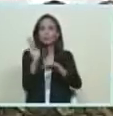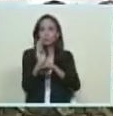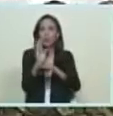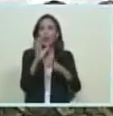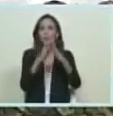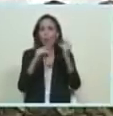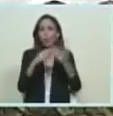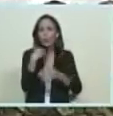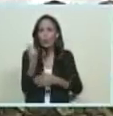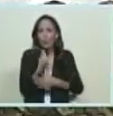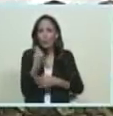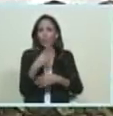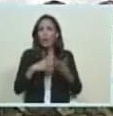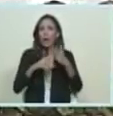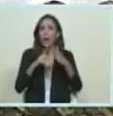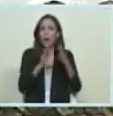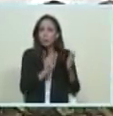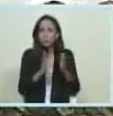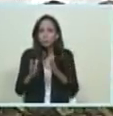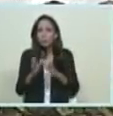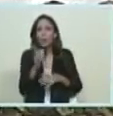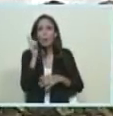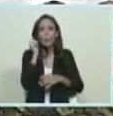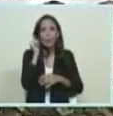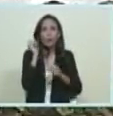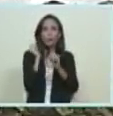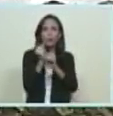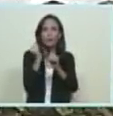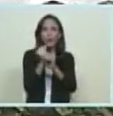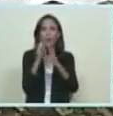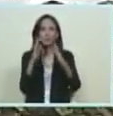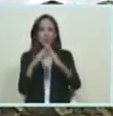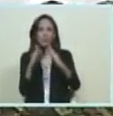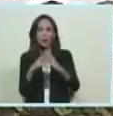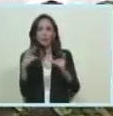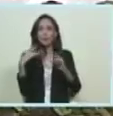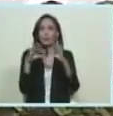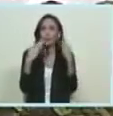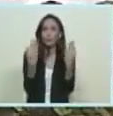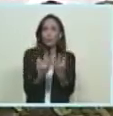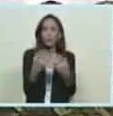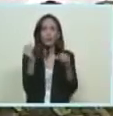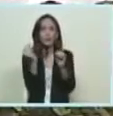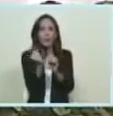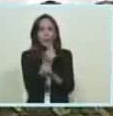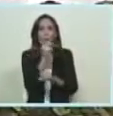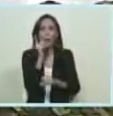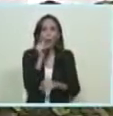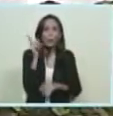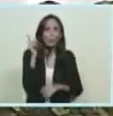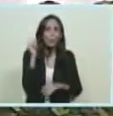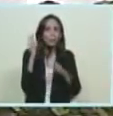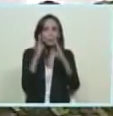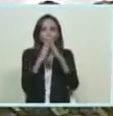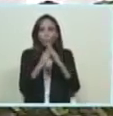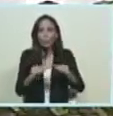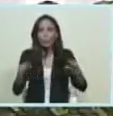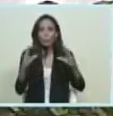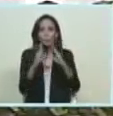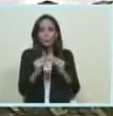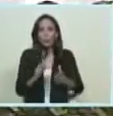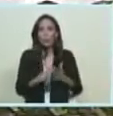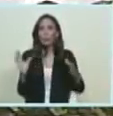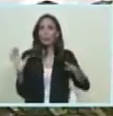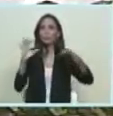la juventud, a las mujeres jefes de hogar, a la familia, a los trabajadores, a las trabajadoras,